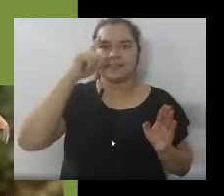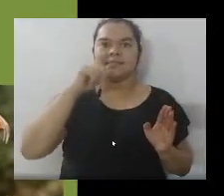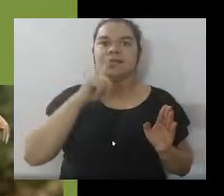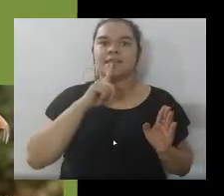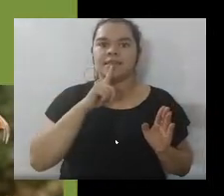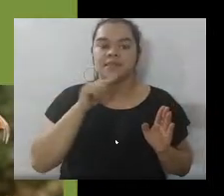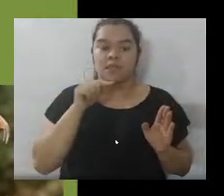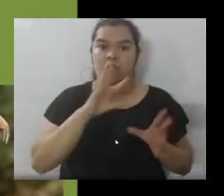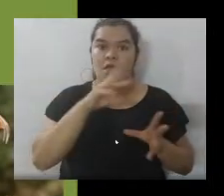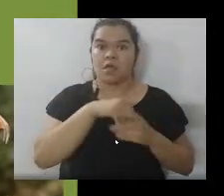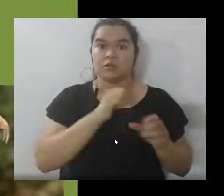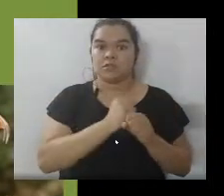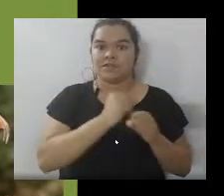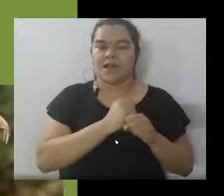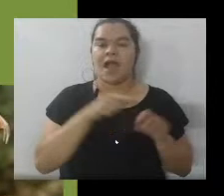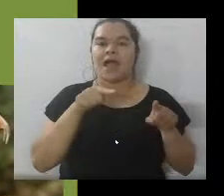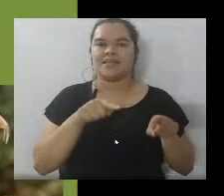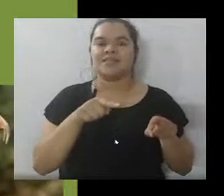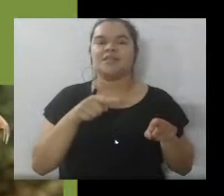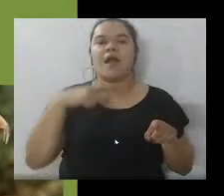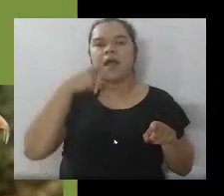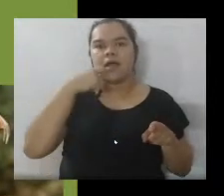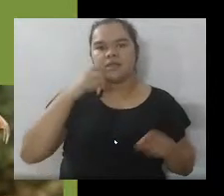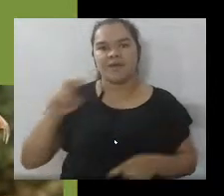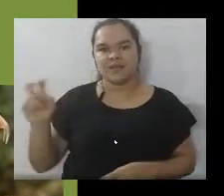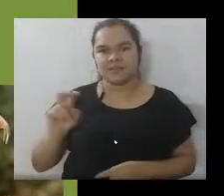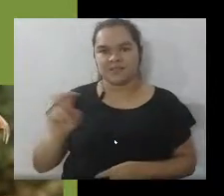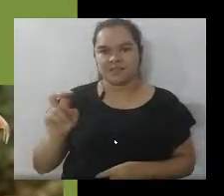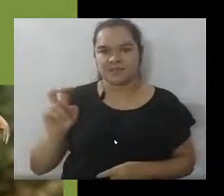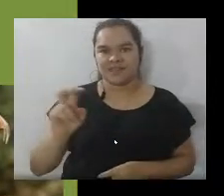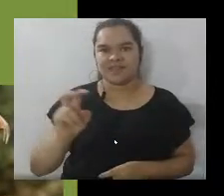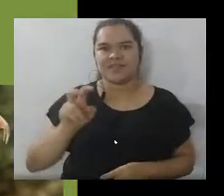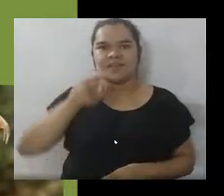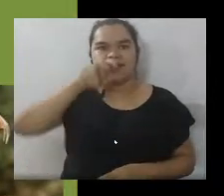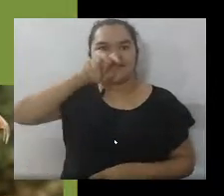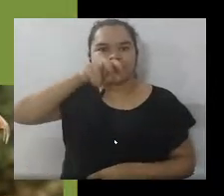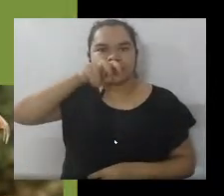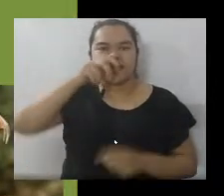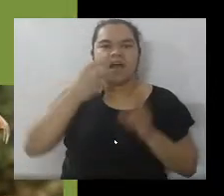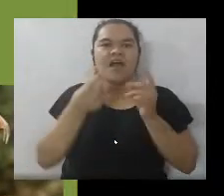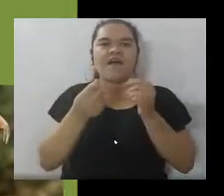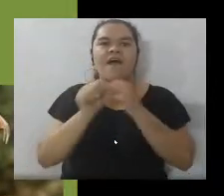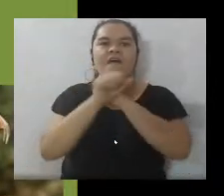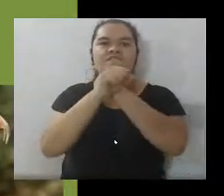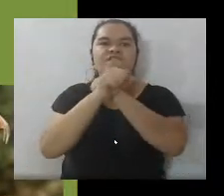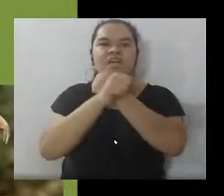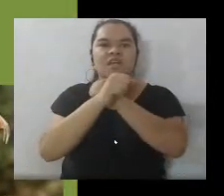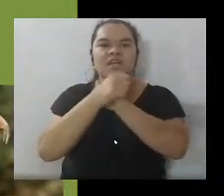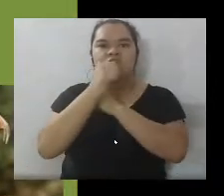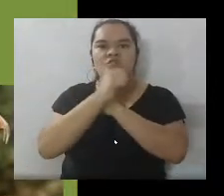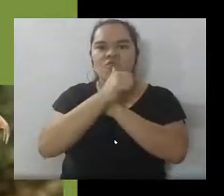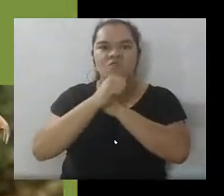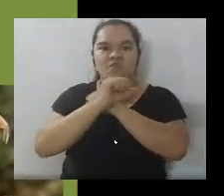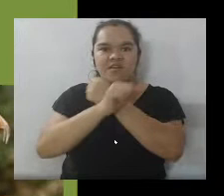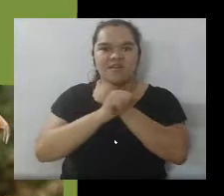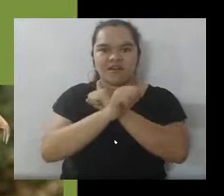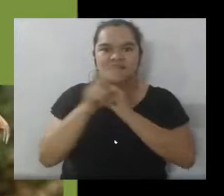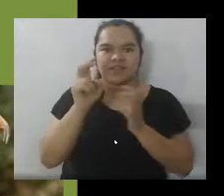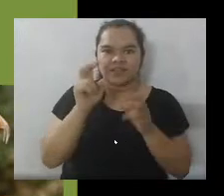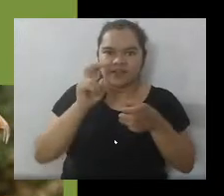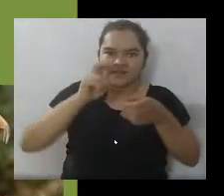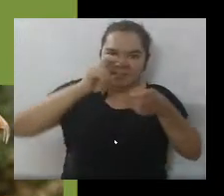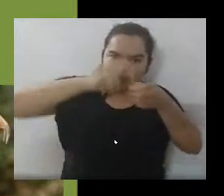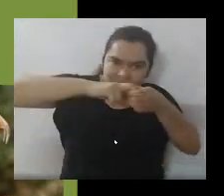bioquímica de venenos de serpiente. Todo lo que se relaciona con esos componentes dentro de los venenos,